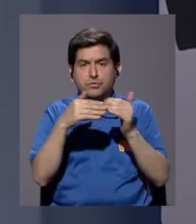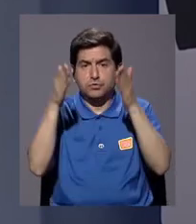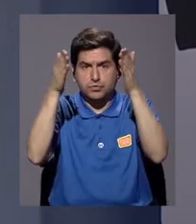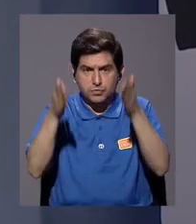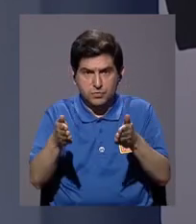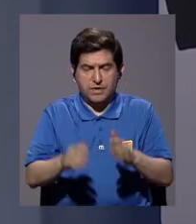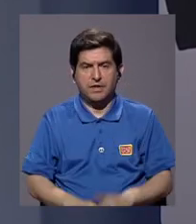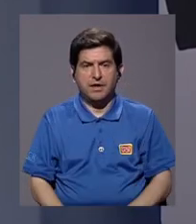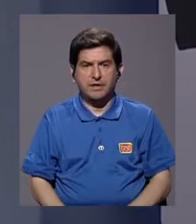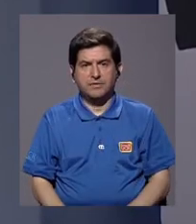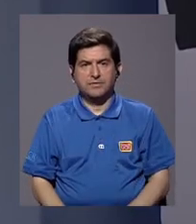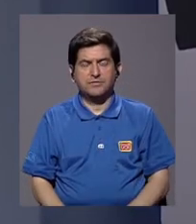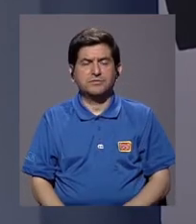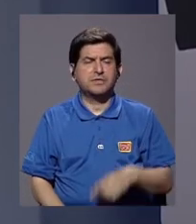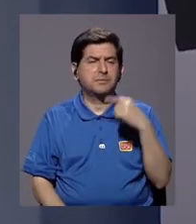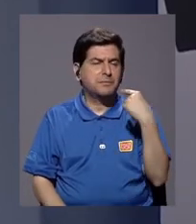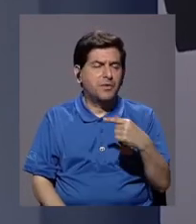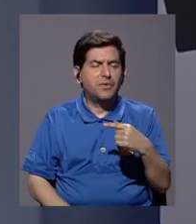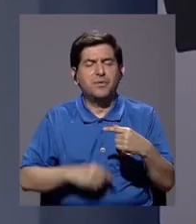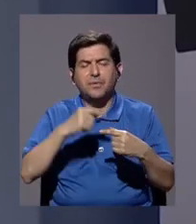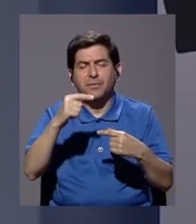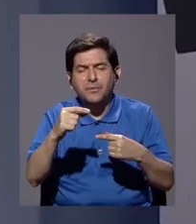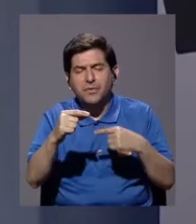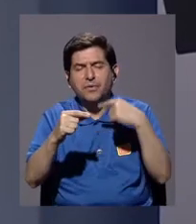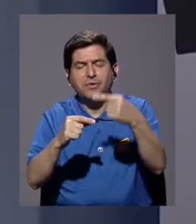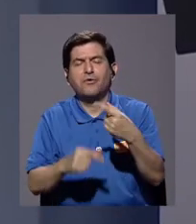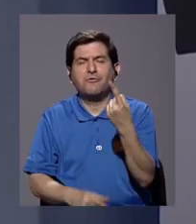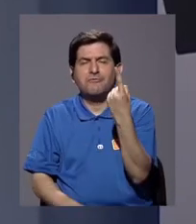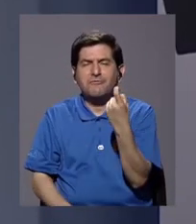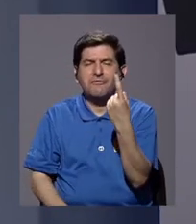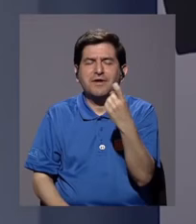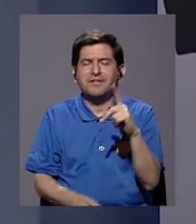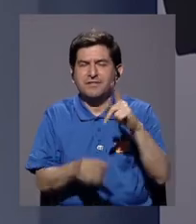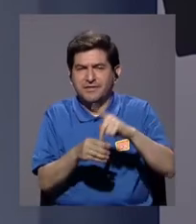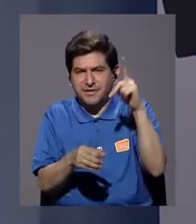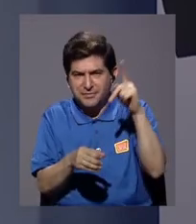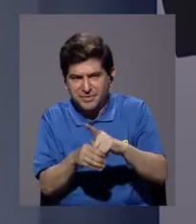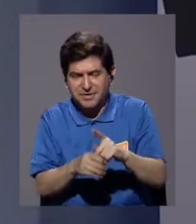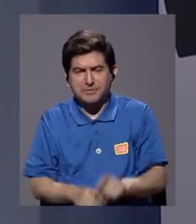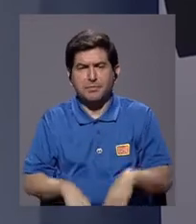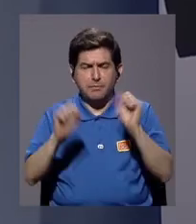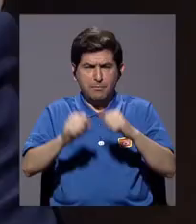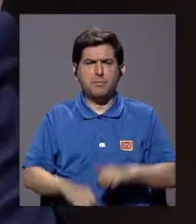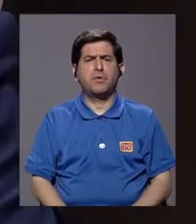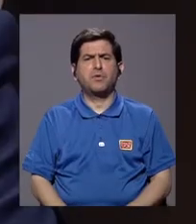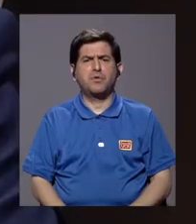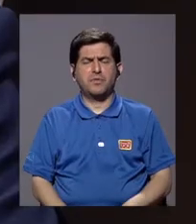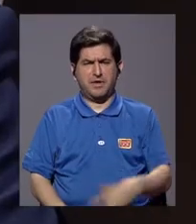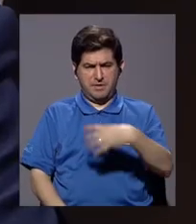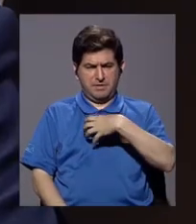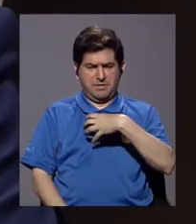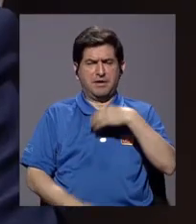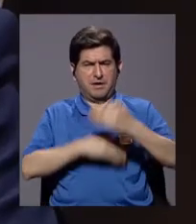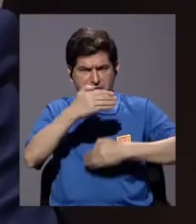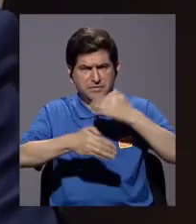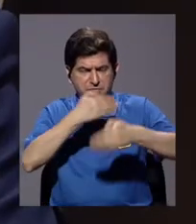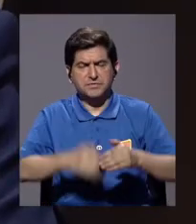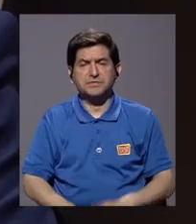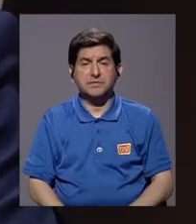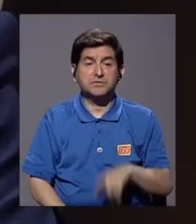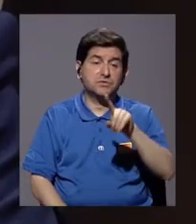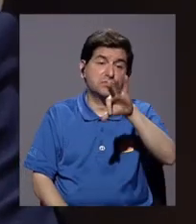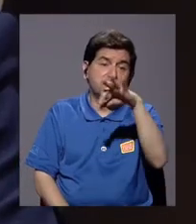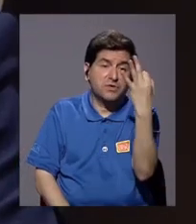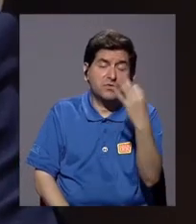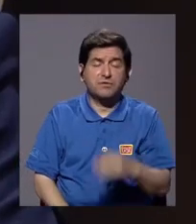ciudadanía que poco a poco le ha faltado presencia para poder reivindicar algunos procesos. Y lo otro es que, de